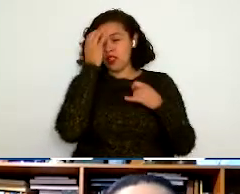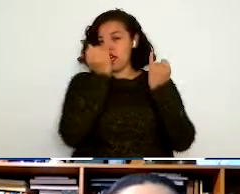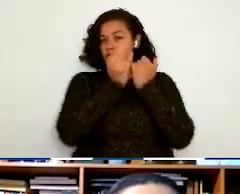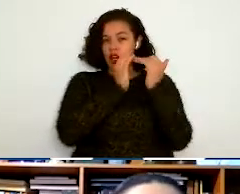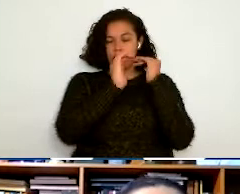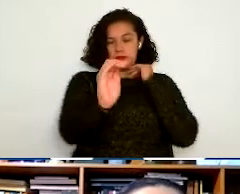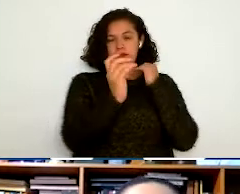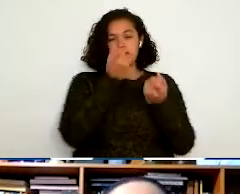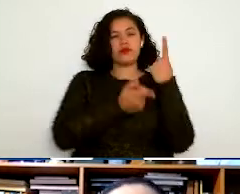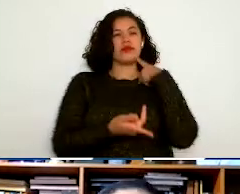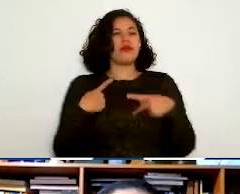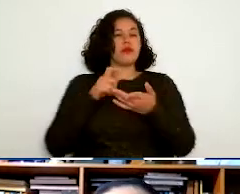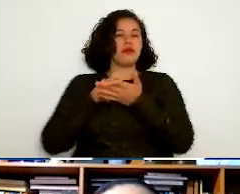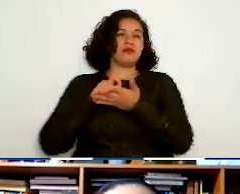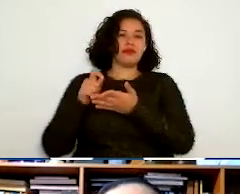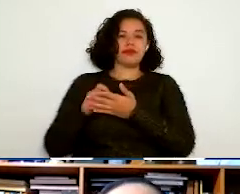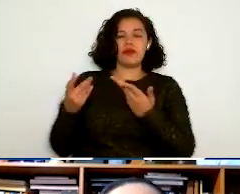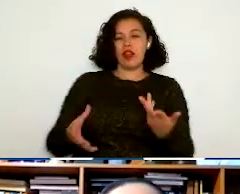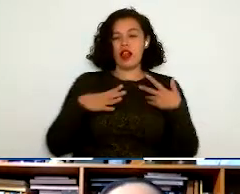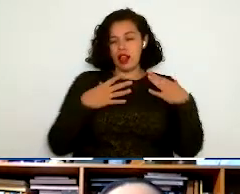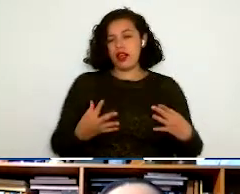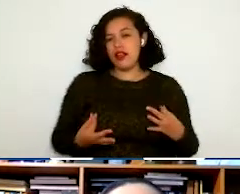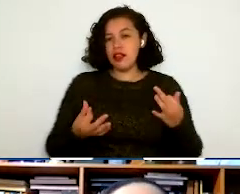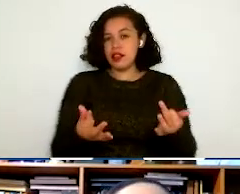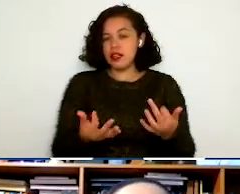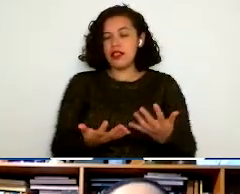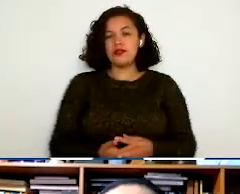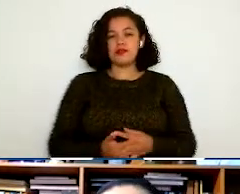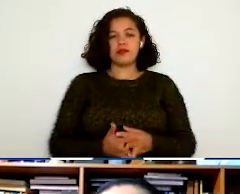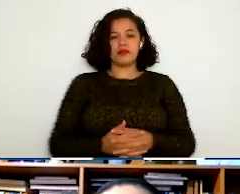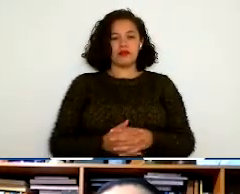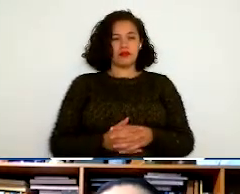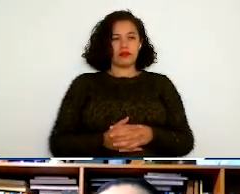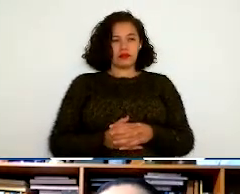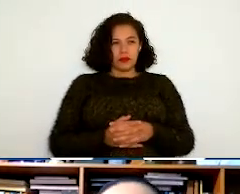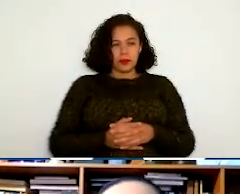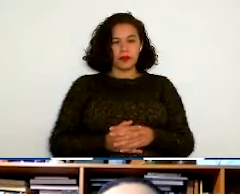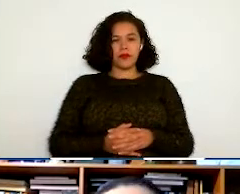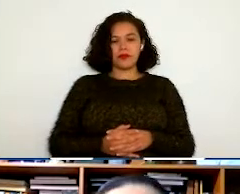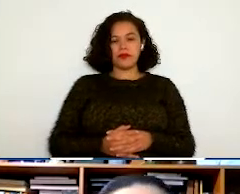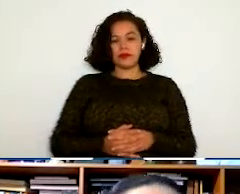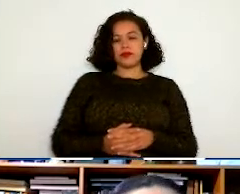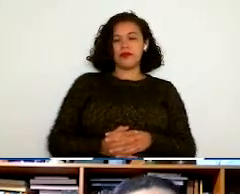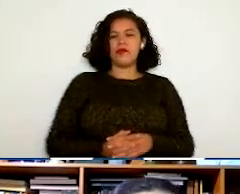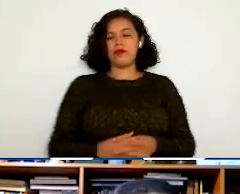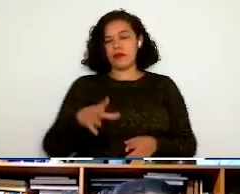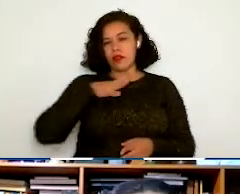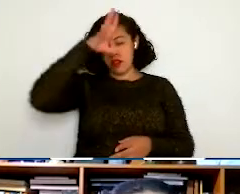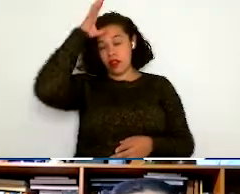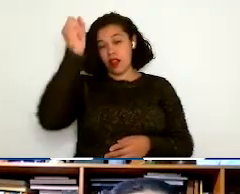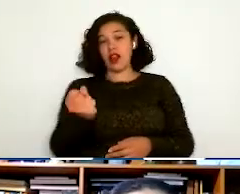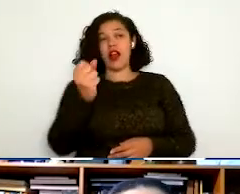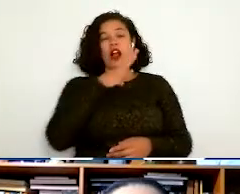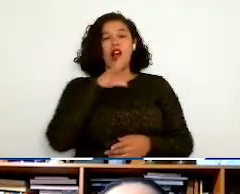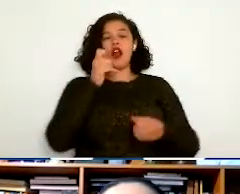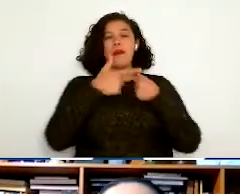que nos dicen incluso que la calidad es algo, es un término que es inherente al mismo ser humano. Es